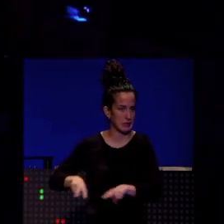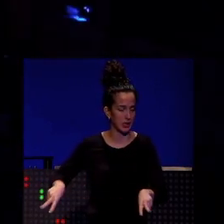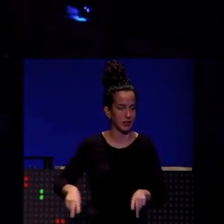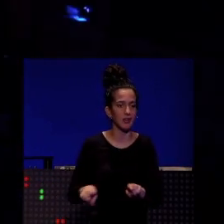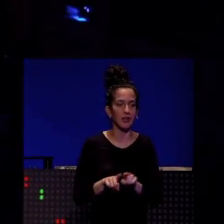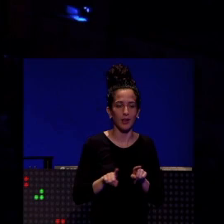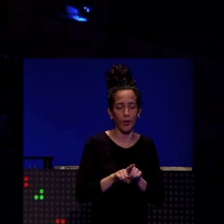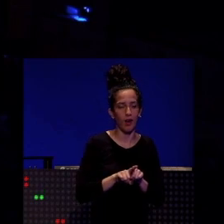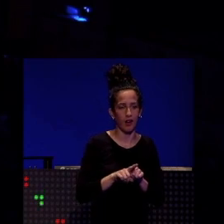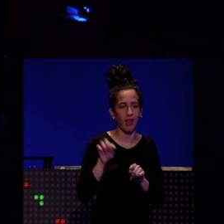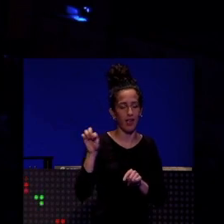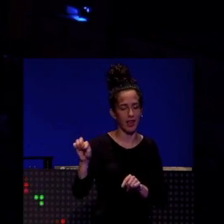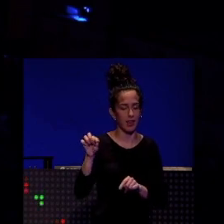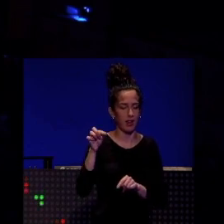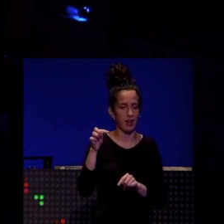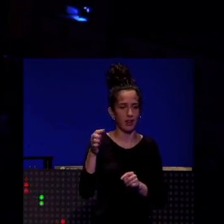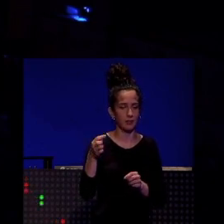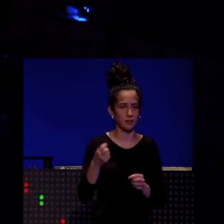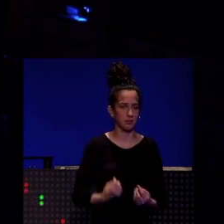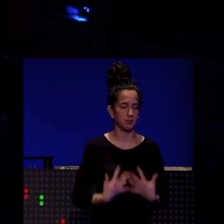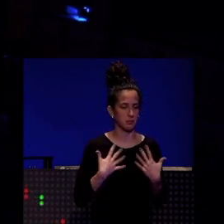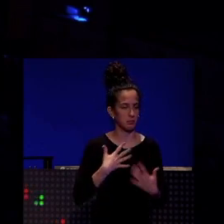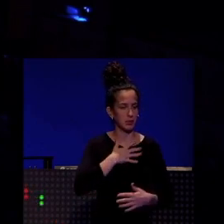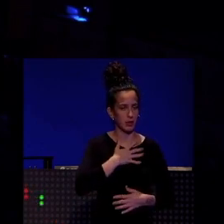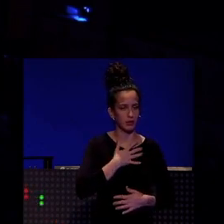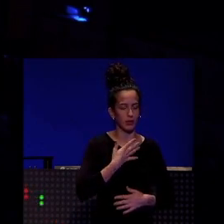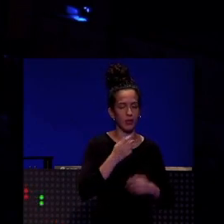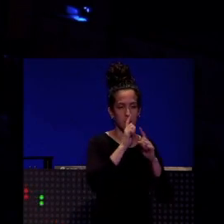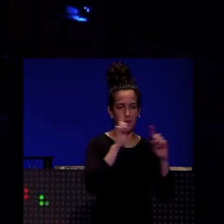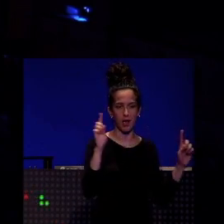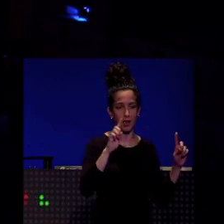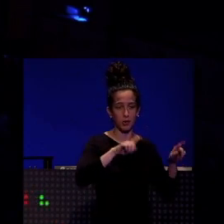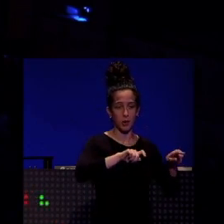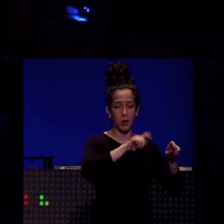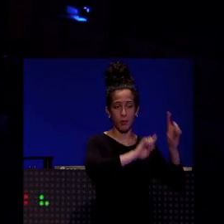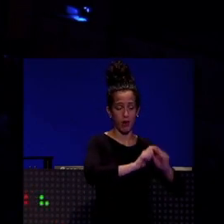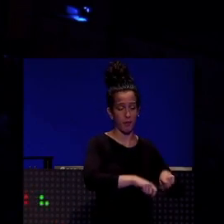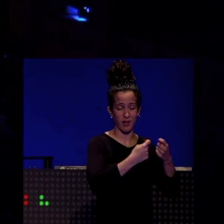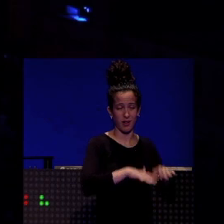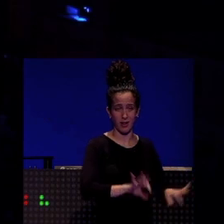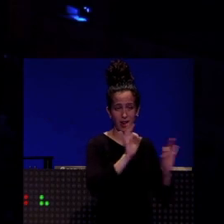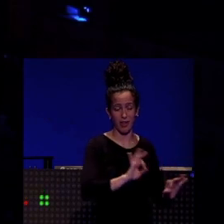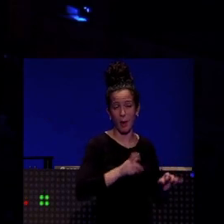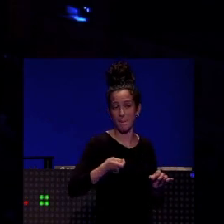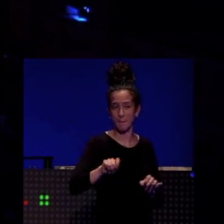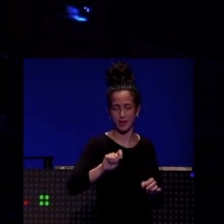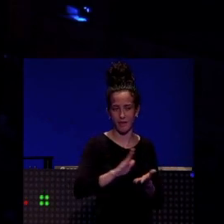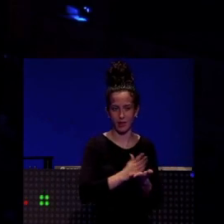grietas mis llaves colgando en su puerta buenas tardes